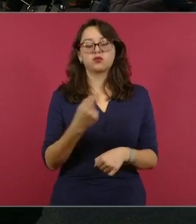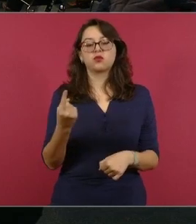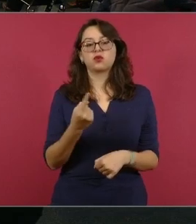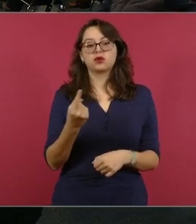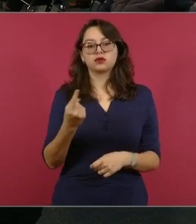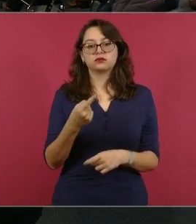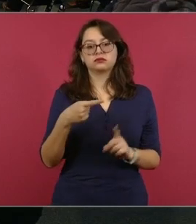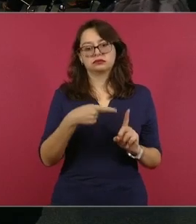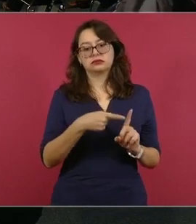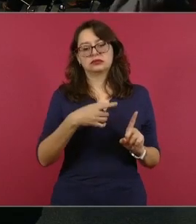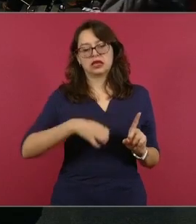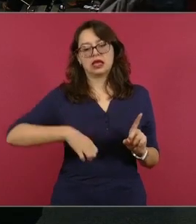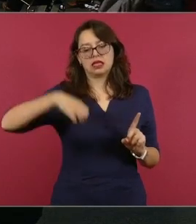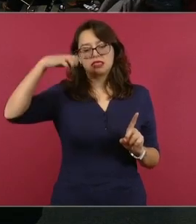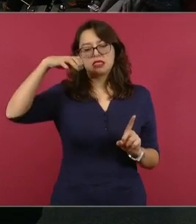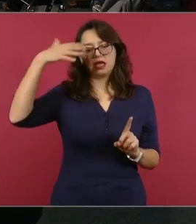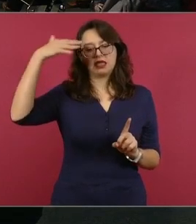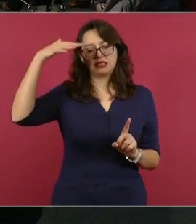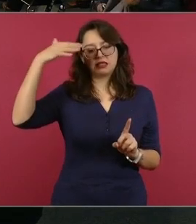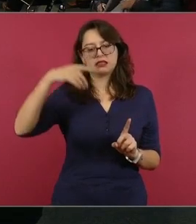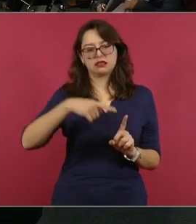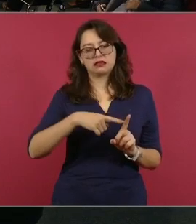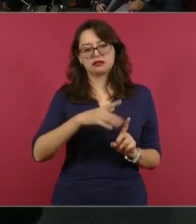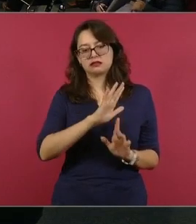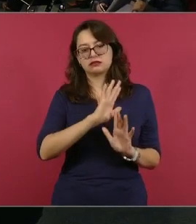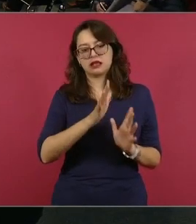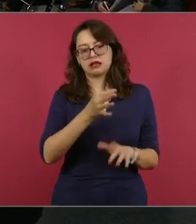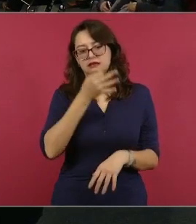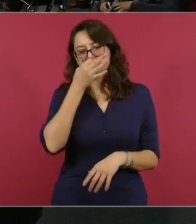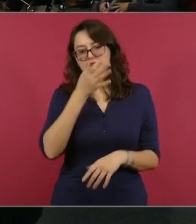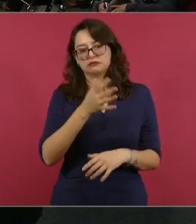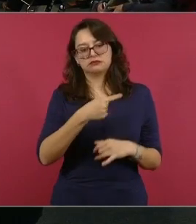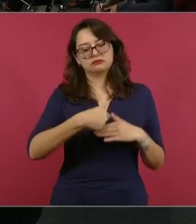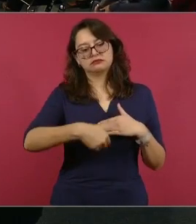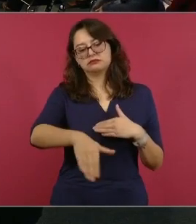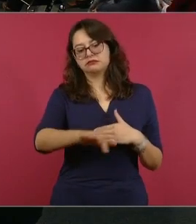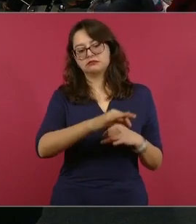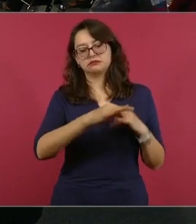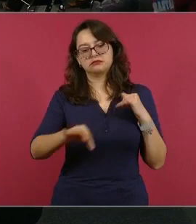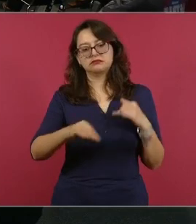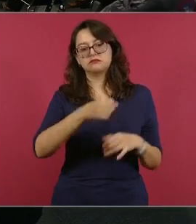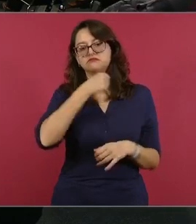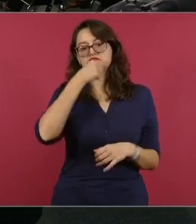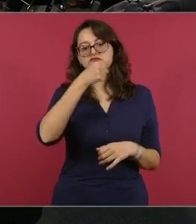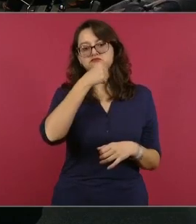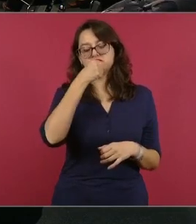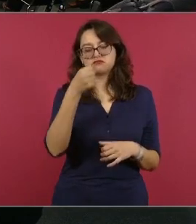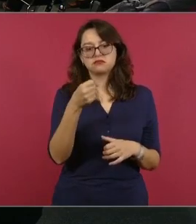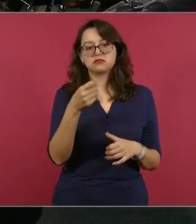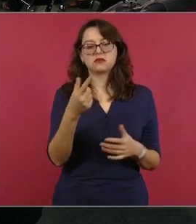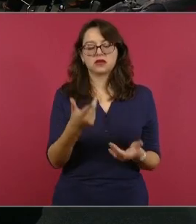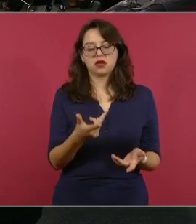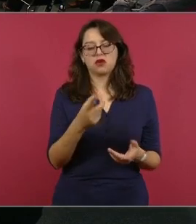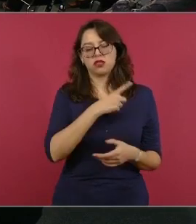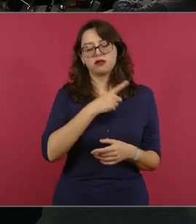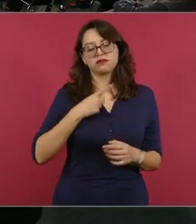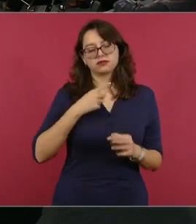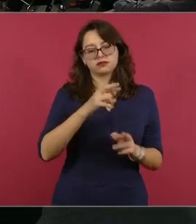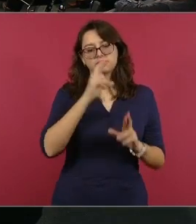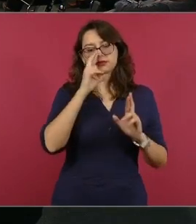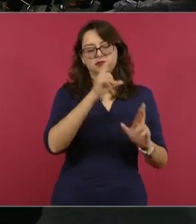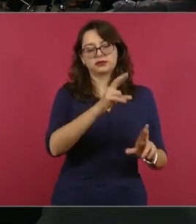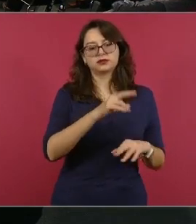un adulto ya mayor, está prácticamente en la última etapa de su vida, presidente, y que con los viejos y los niños nunca hay que meterse.